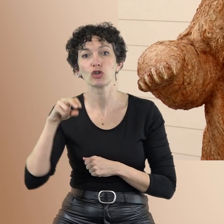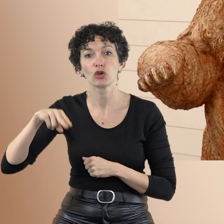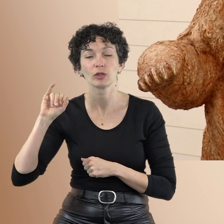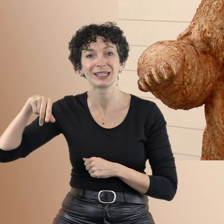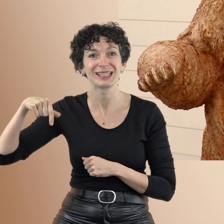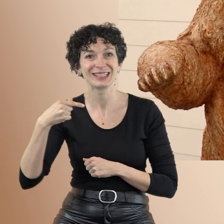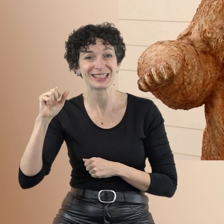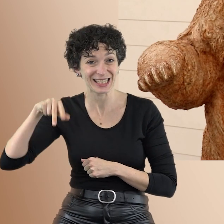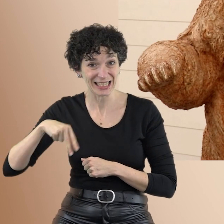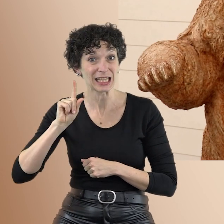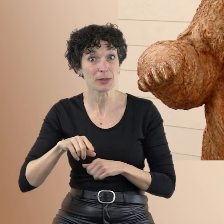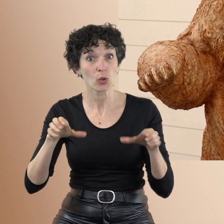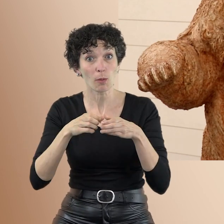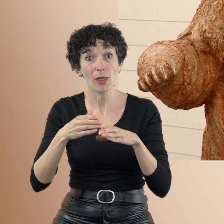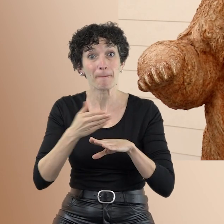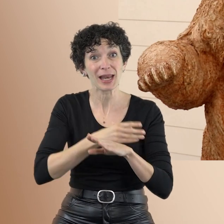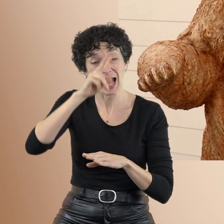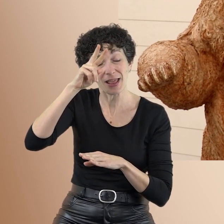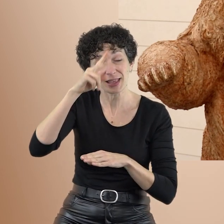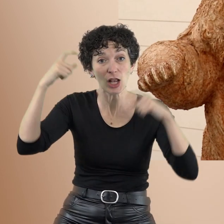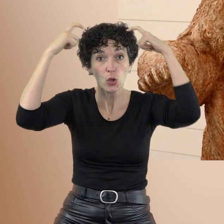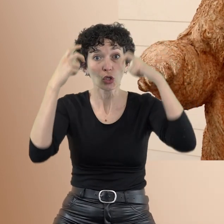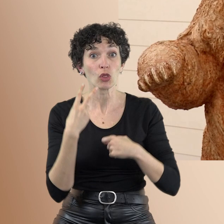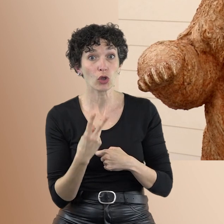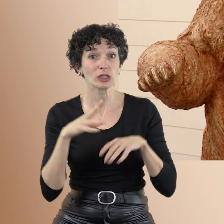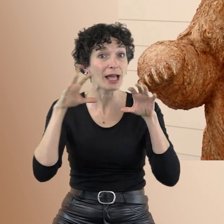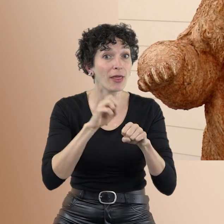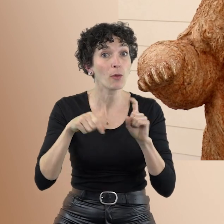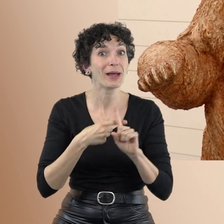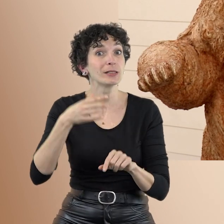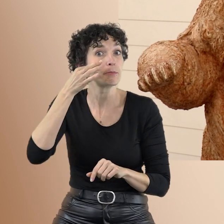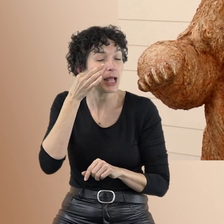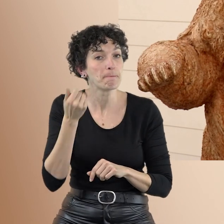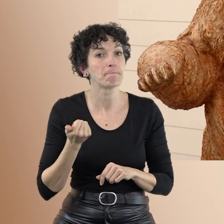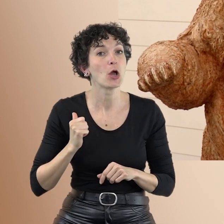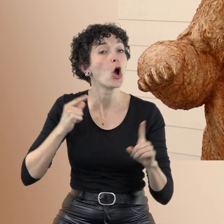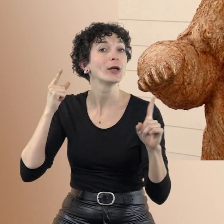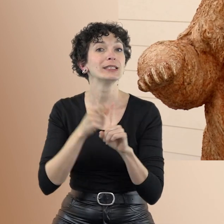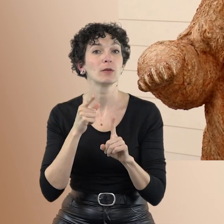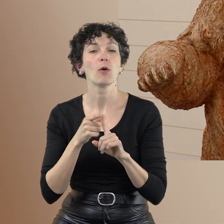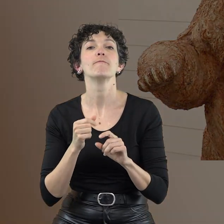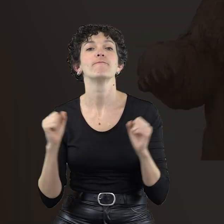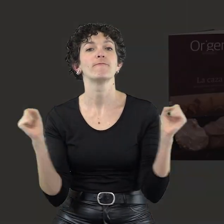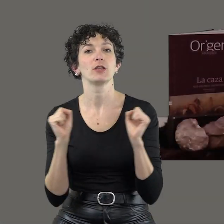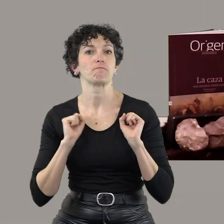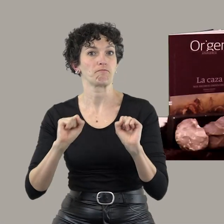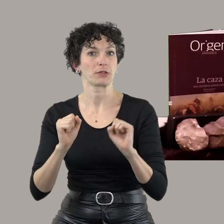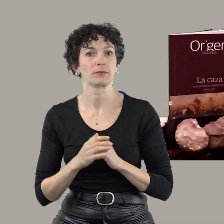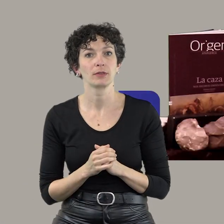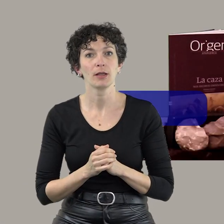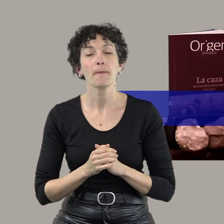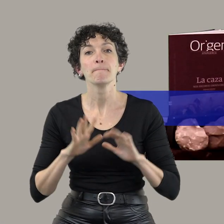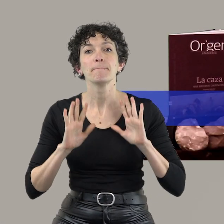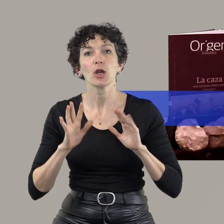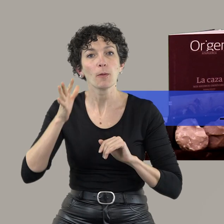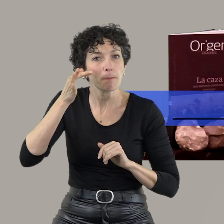grupos de pre-neandertales habrían cazado y extraído la piel de dos osos, como este, seguramente con el fin de protegerse del frío. Pero más